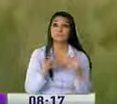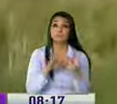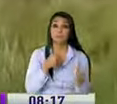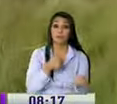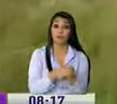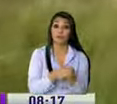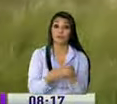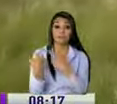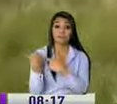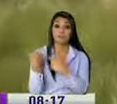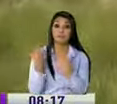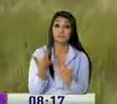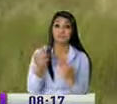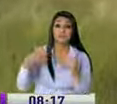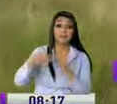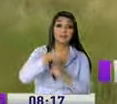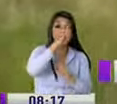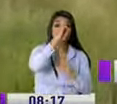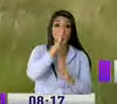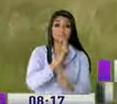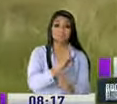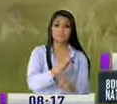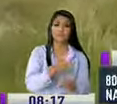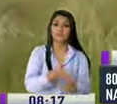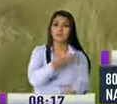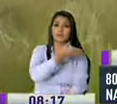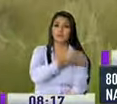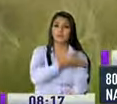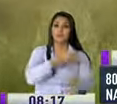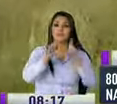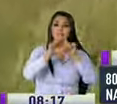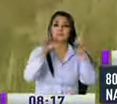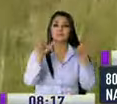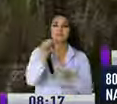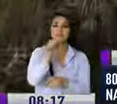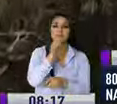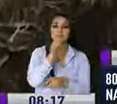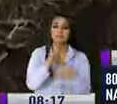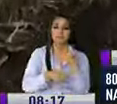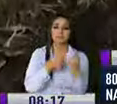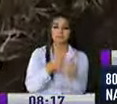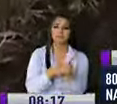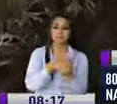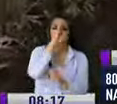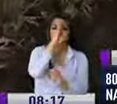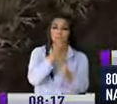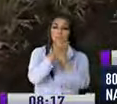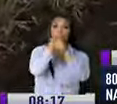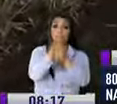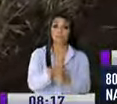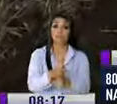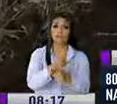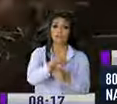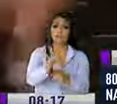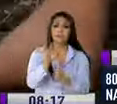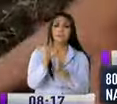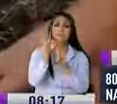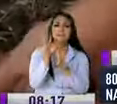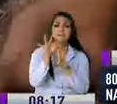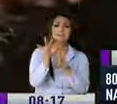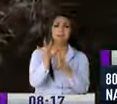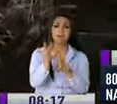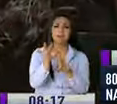de responsabilidad ambiental se dio gracias al apoyo de empresas privadas, con el fin de proteger una de las principales fuentes